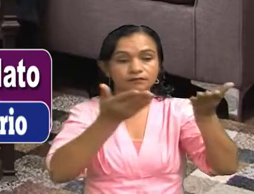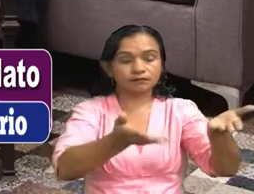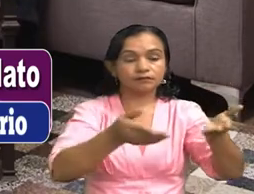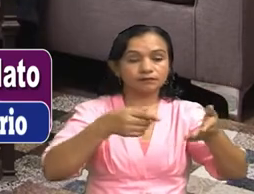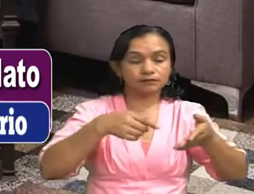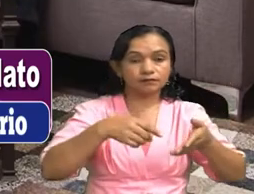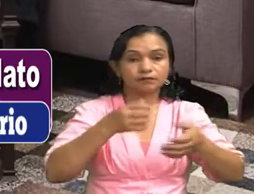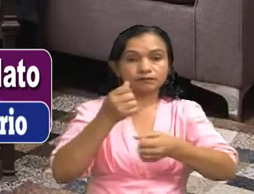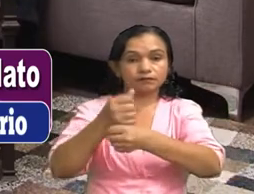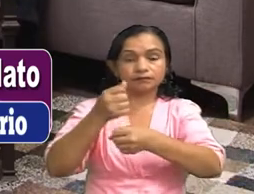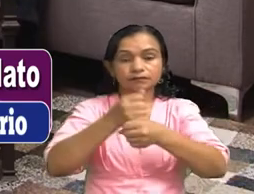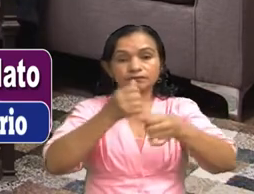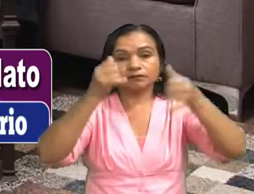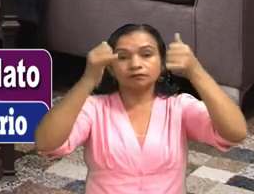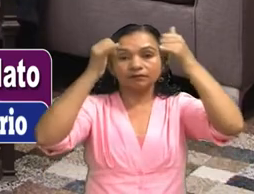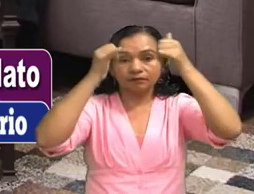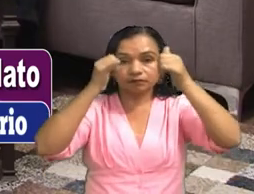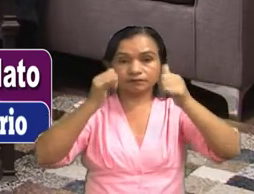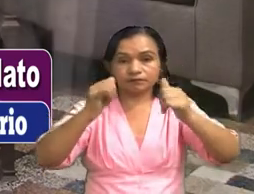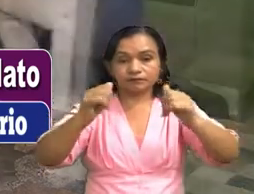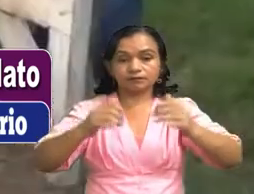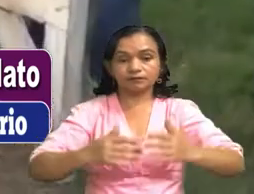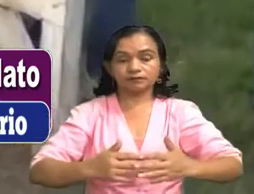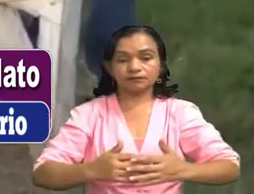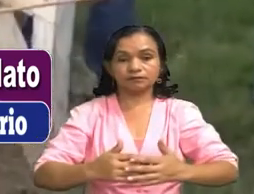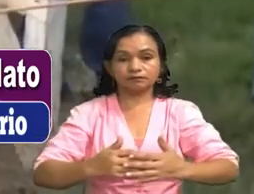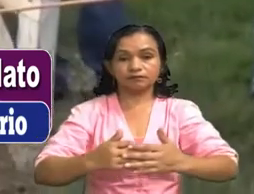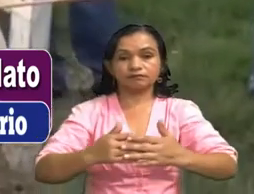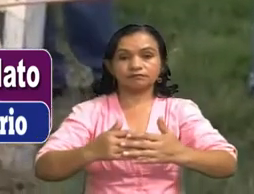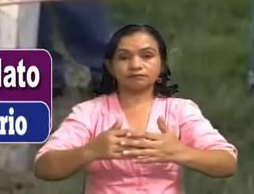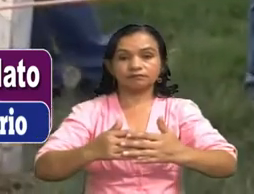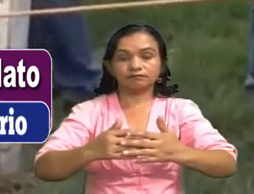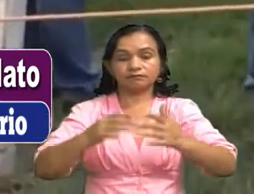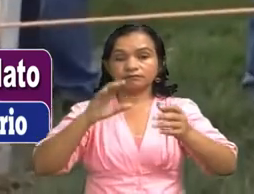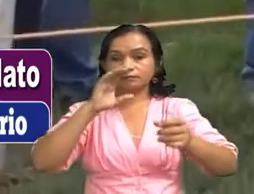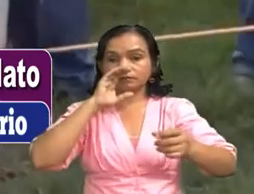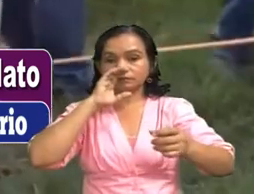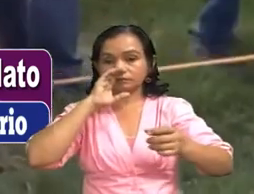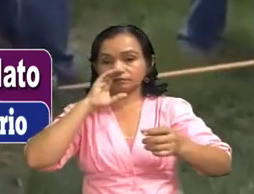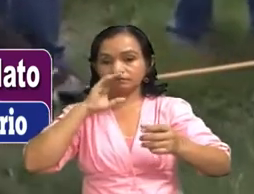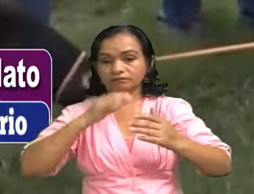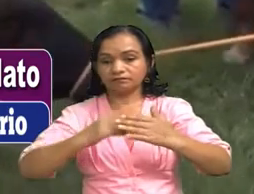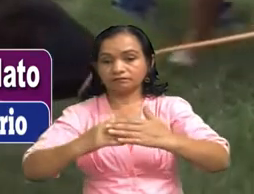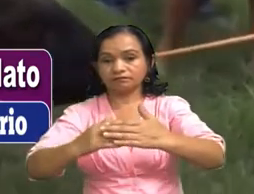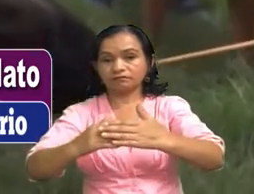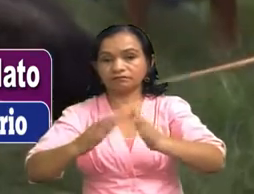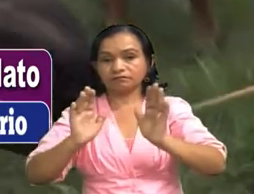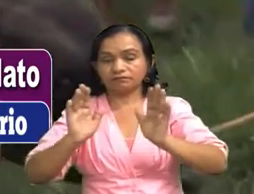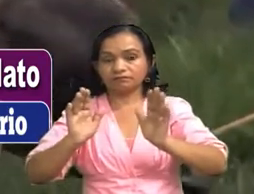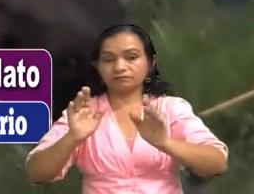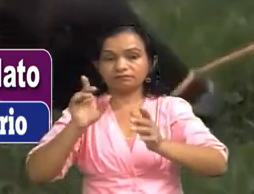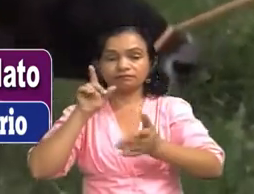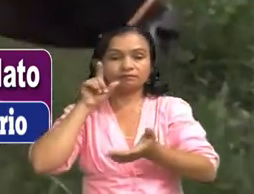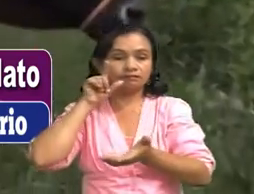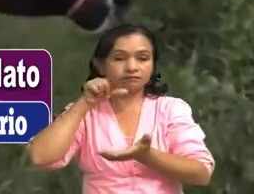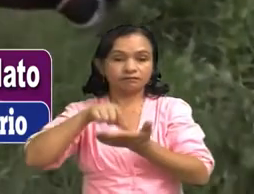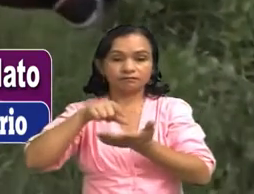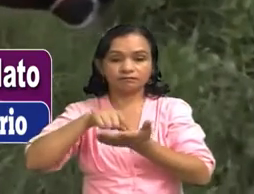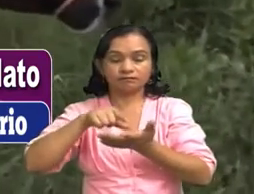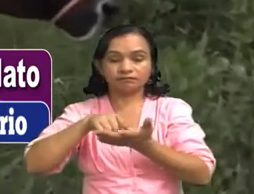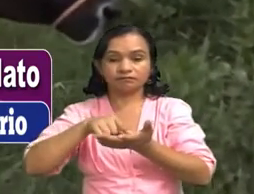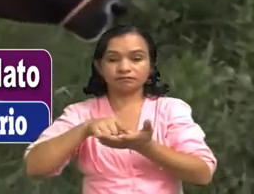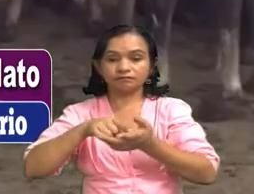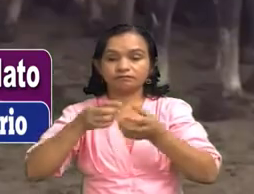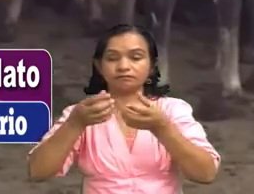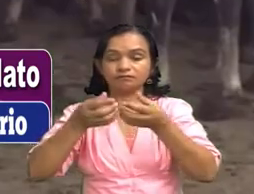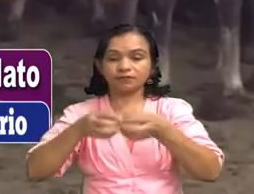Y hay vaca preñada, cerda preñada, gallina rompiendo postura,